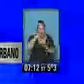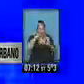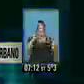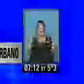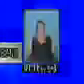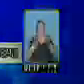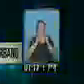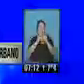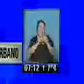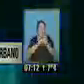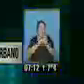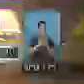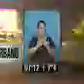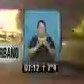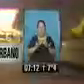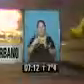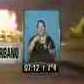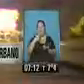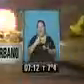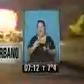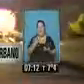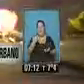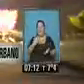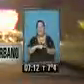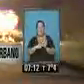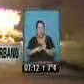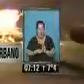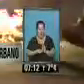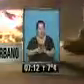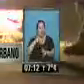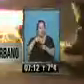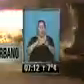su domicilio con electricidad, es todo un inconveniente. Mira, ¿sabes qué habló el Ministerio de Planificación ayer?